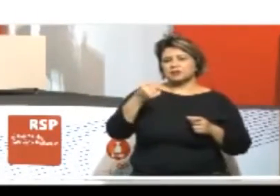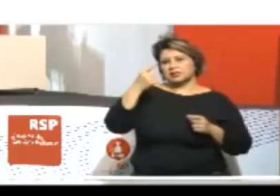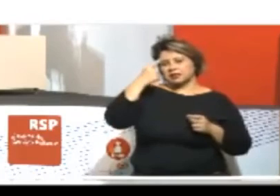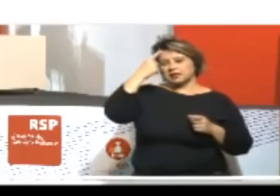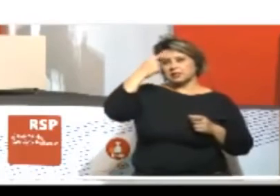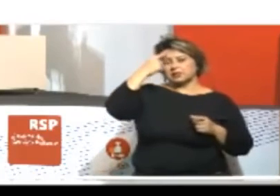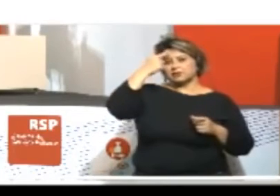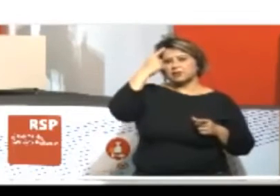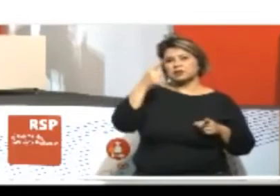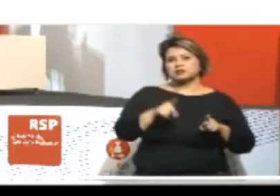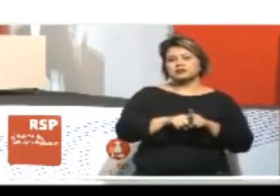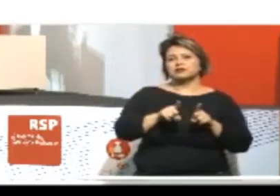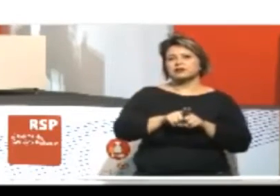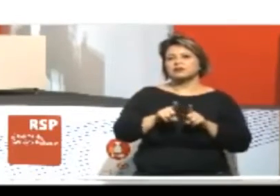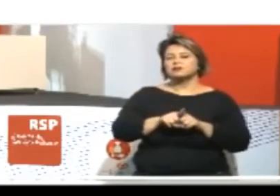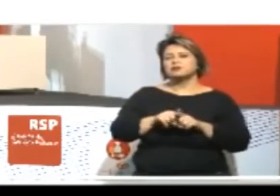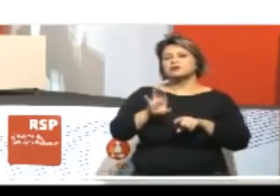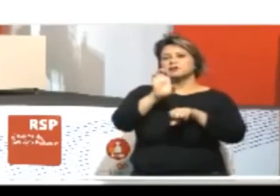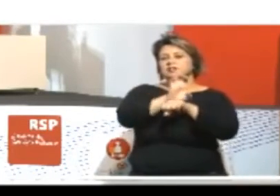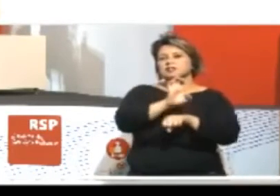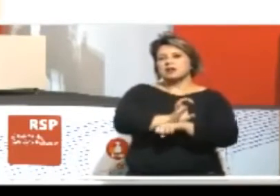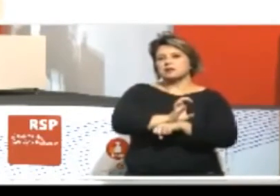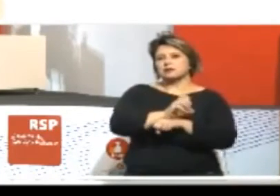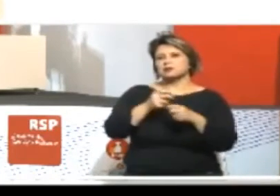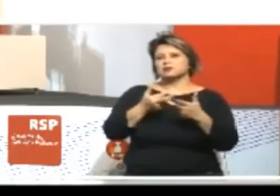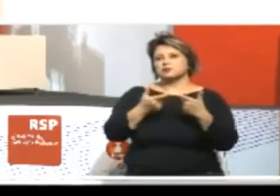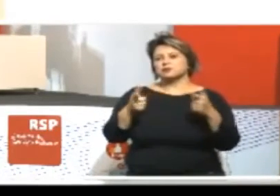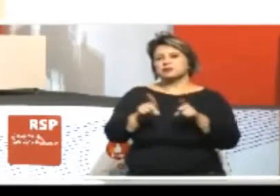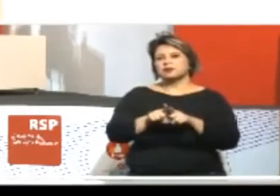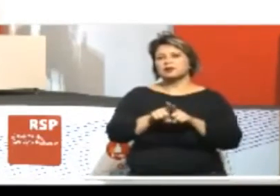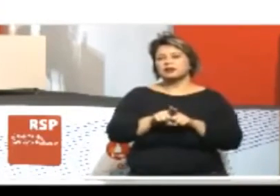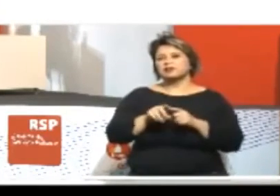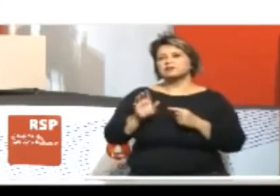estatal, porque las consecuencias iniciales no serían tan